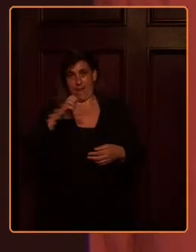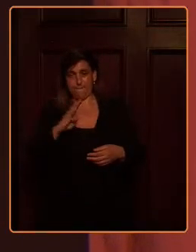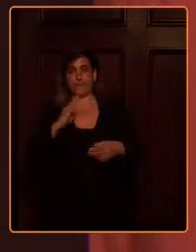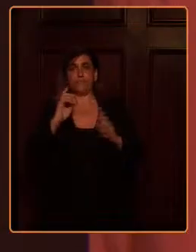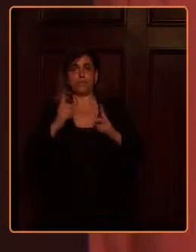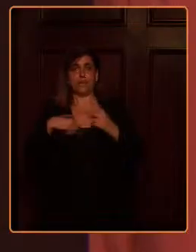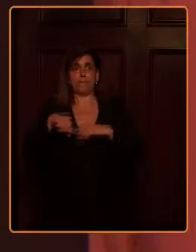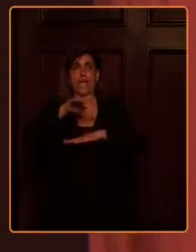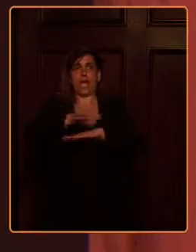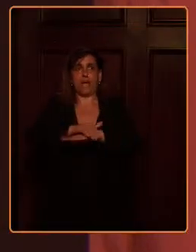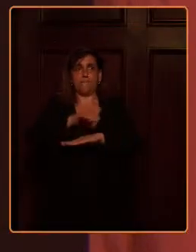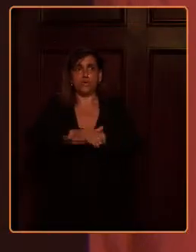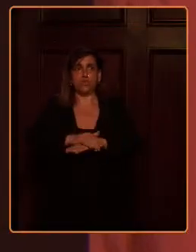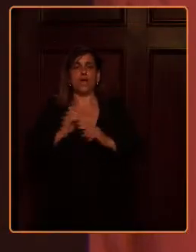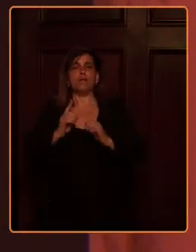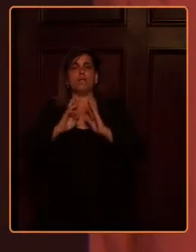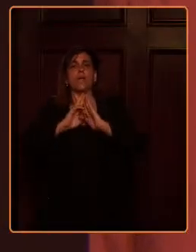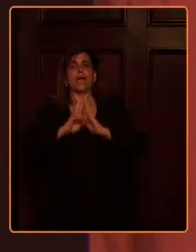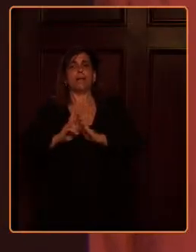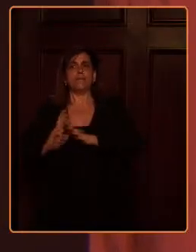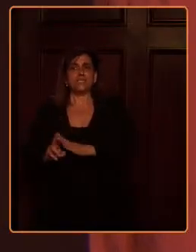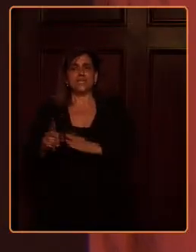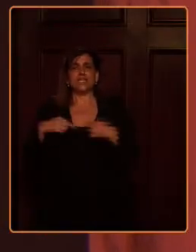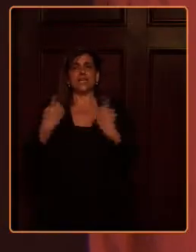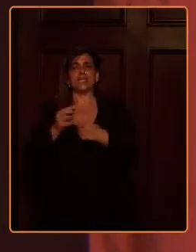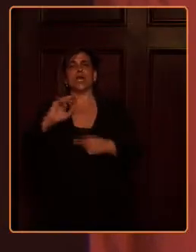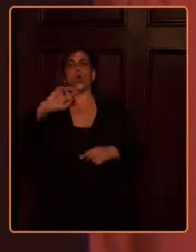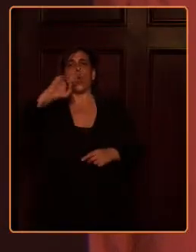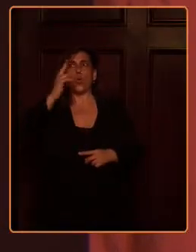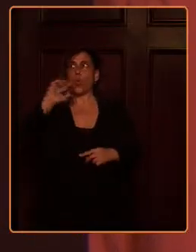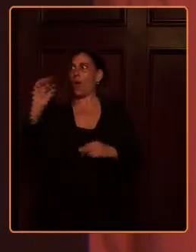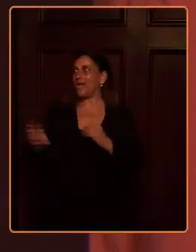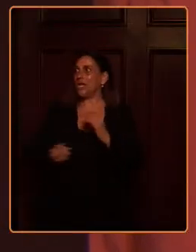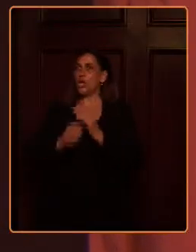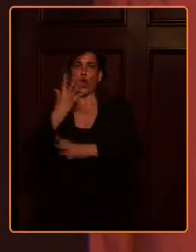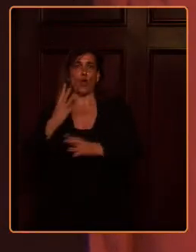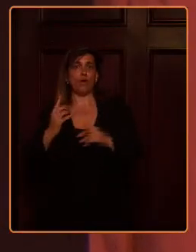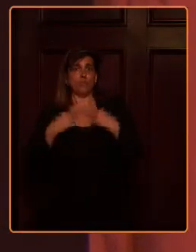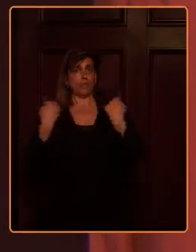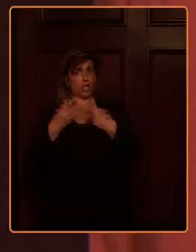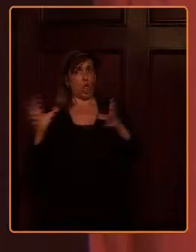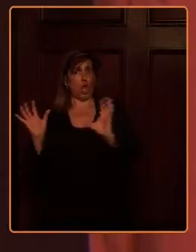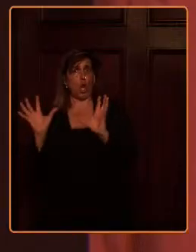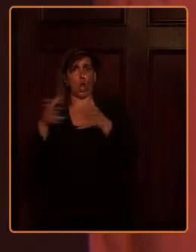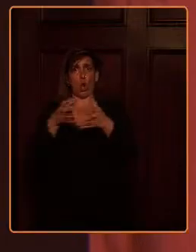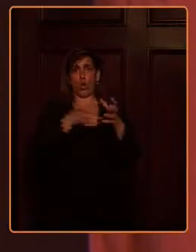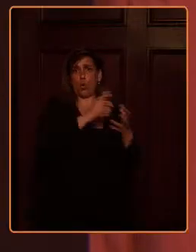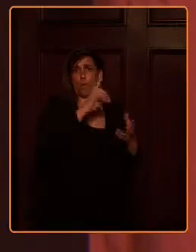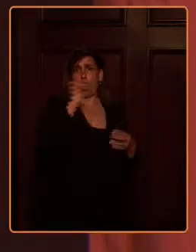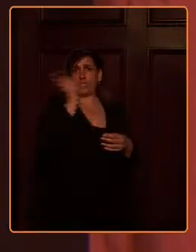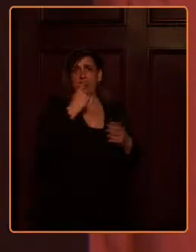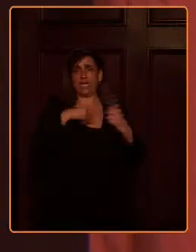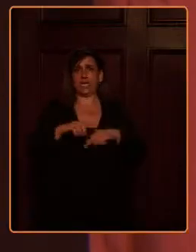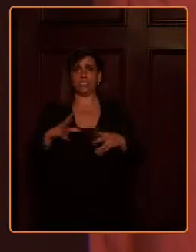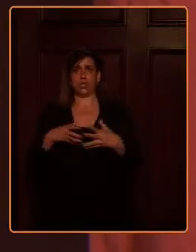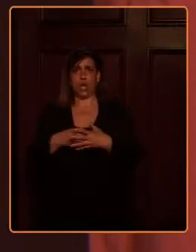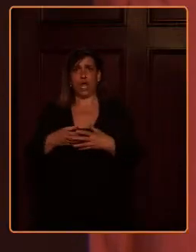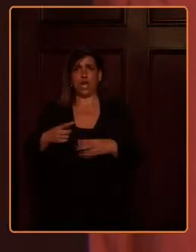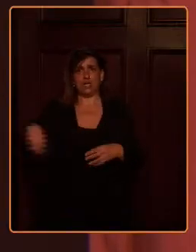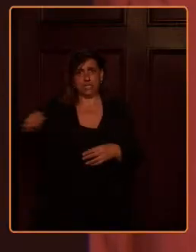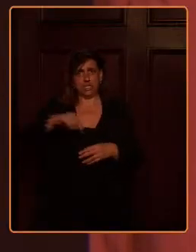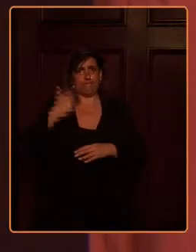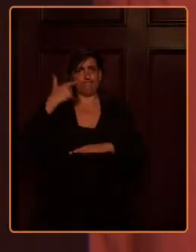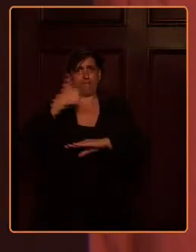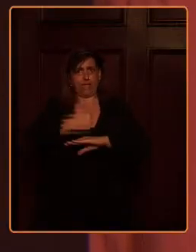a los responsables y representantes de Uruguay Innova y a todas las delegaciones internacionales, que son unas cuantas que están